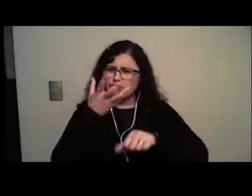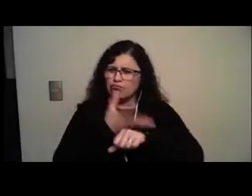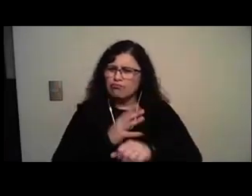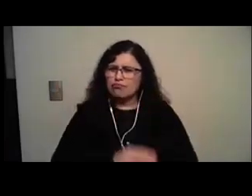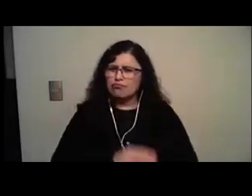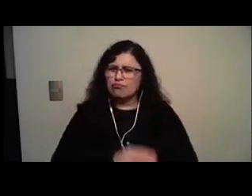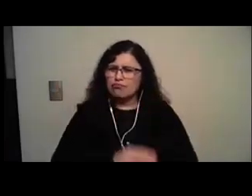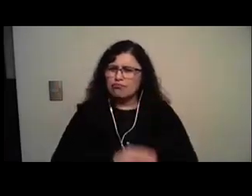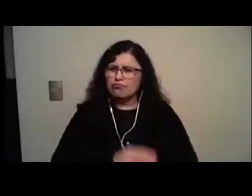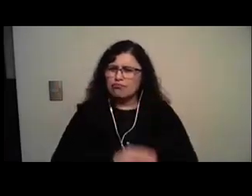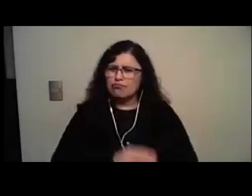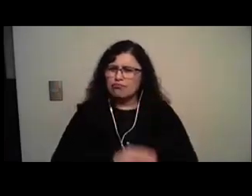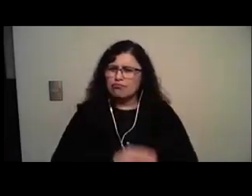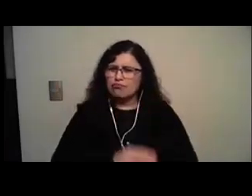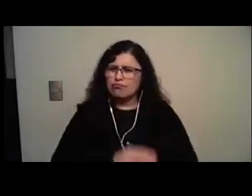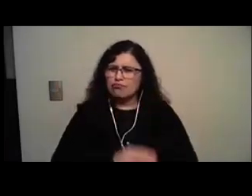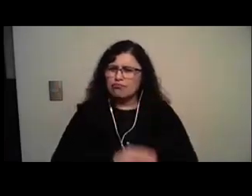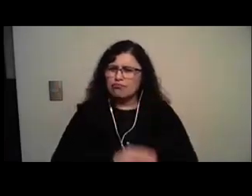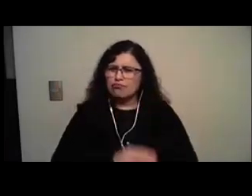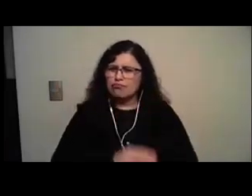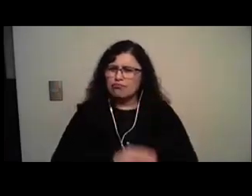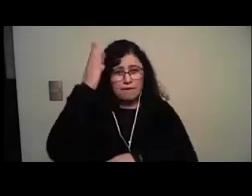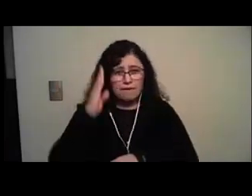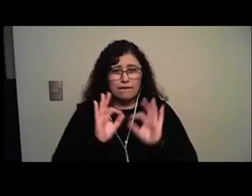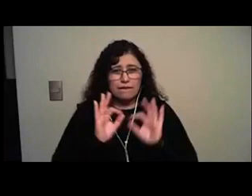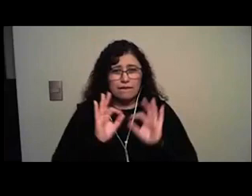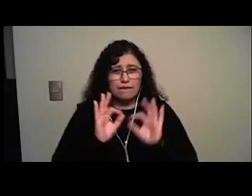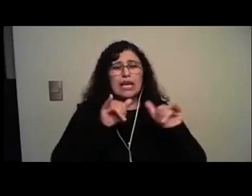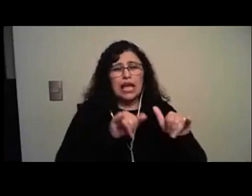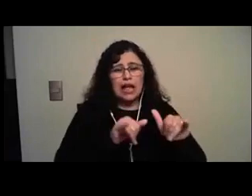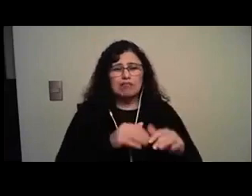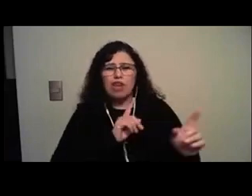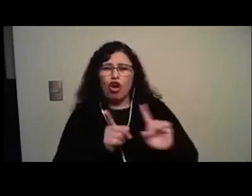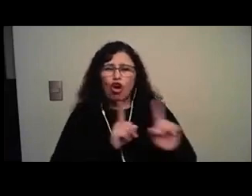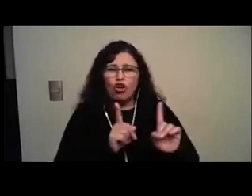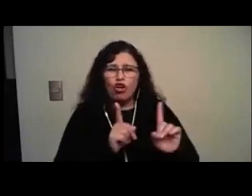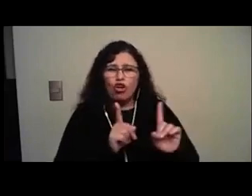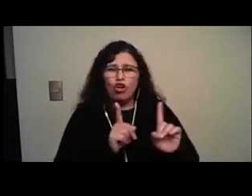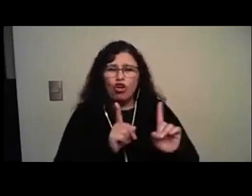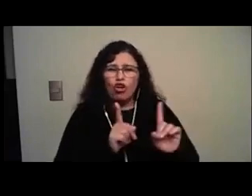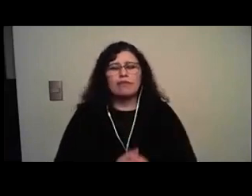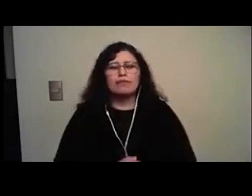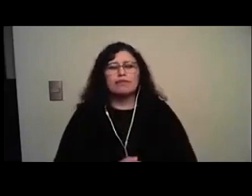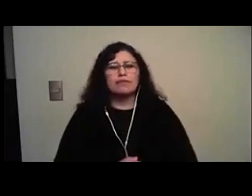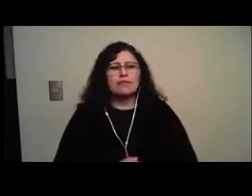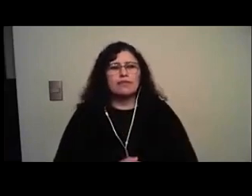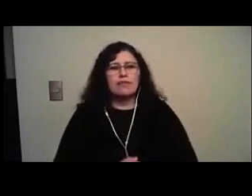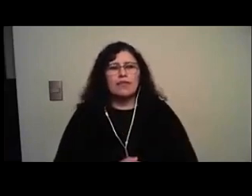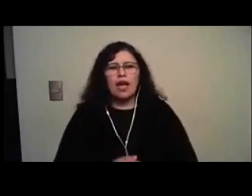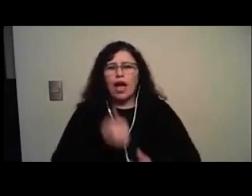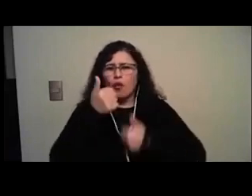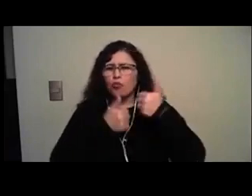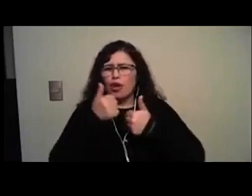Voy a pedir que por favor unos minutitos para poder coordinar la evaluación. Y si no me equivoco, la prueba